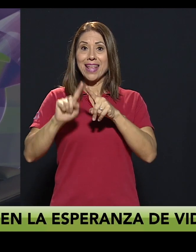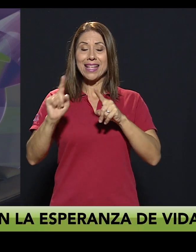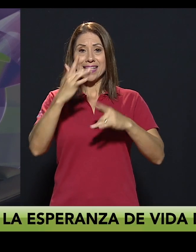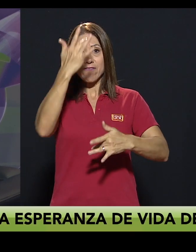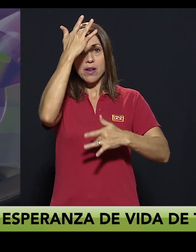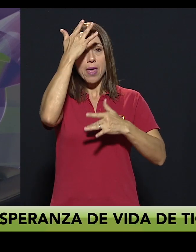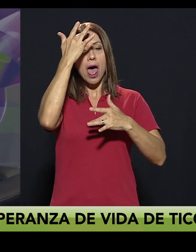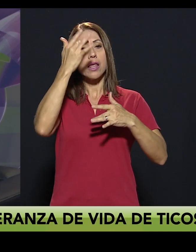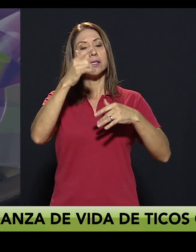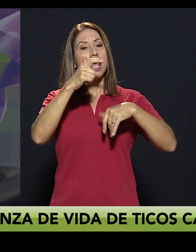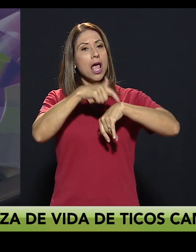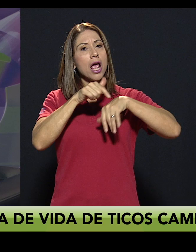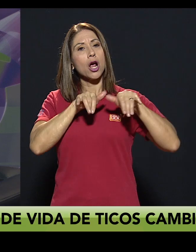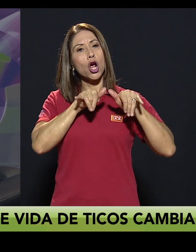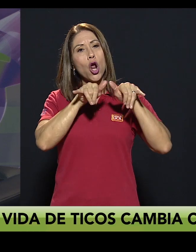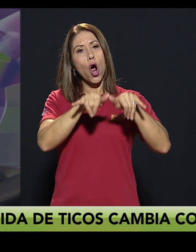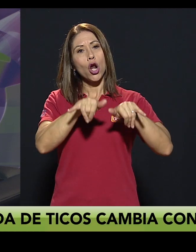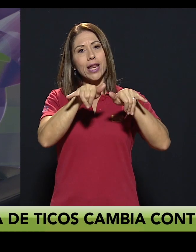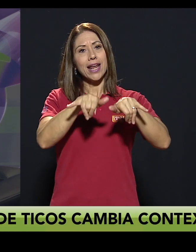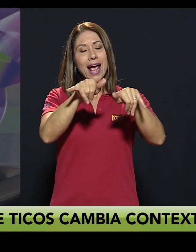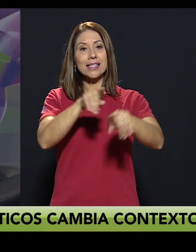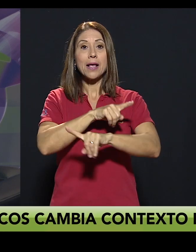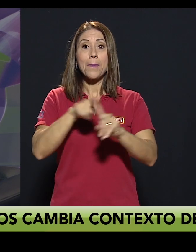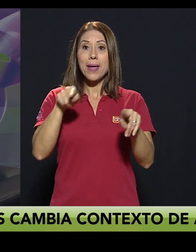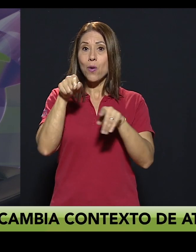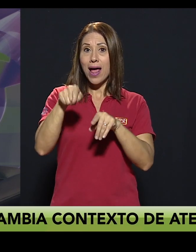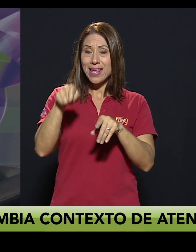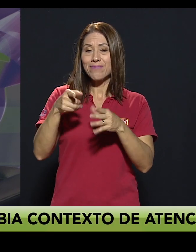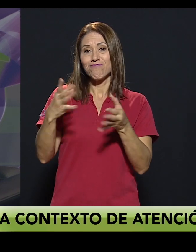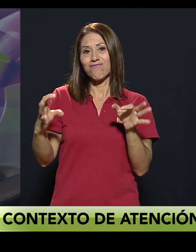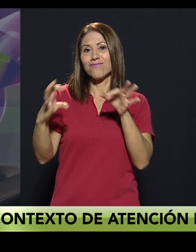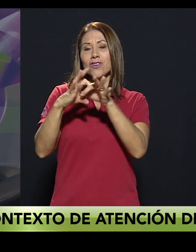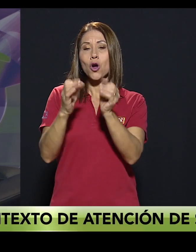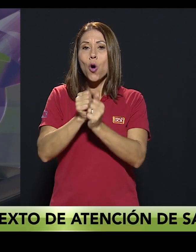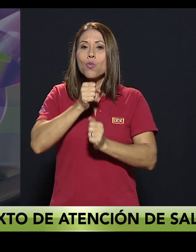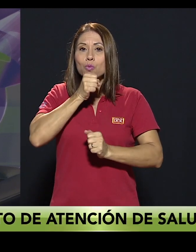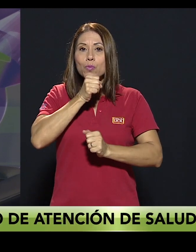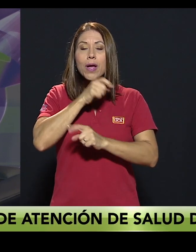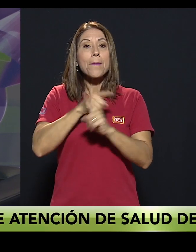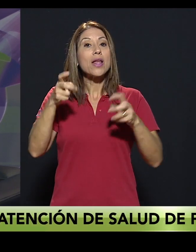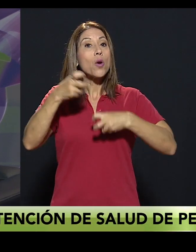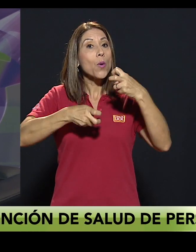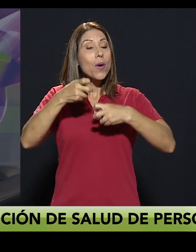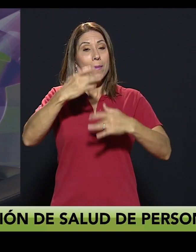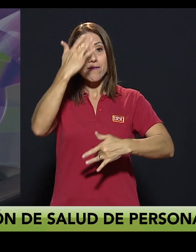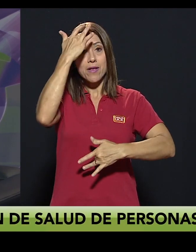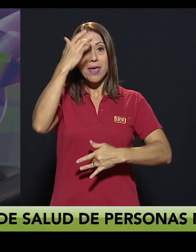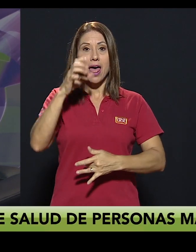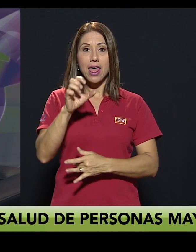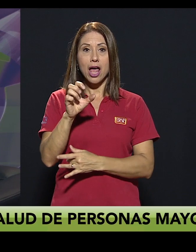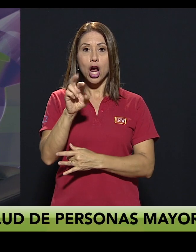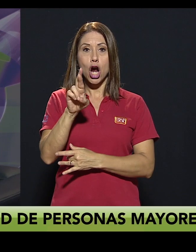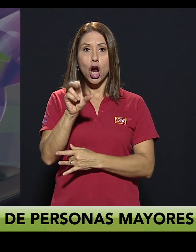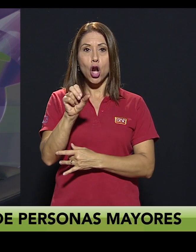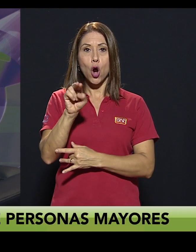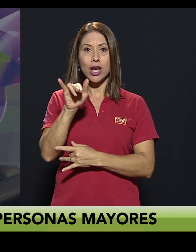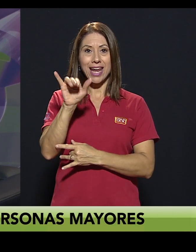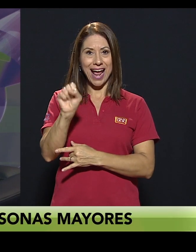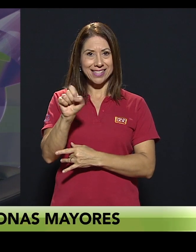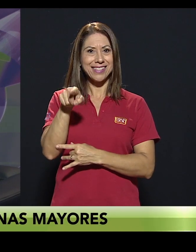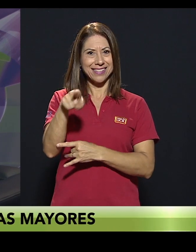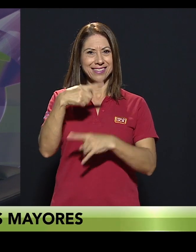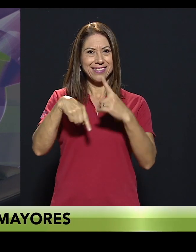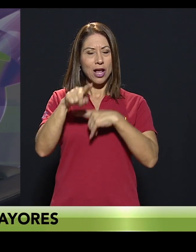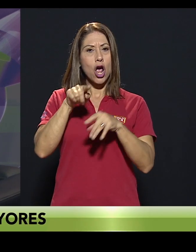Pero después están los síndromes geriátricos. Pero el problema que en las crónicas, ¿verdad?, que así se conocen popularmente,